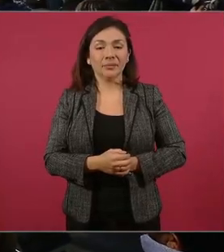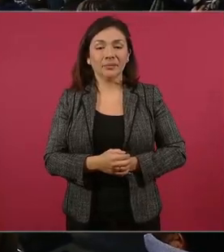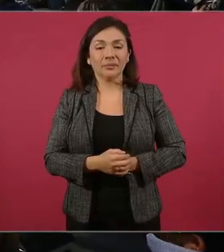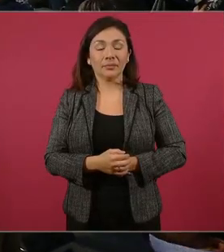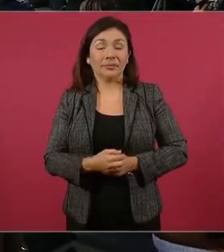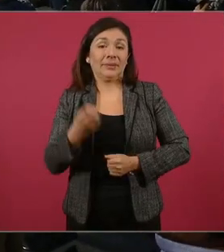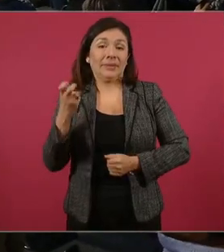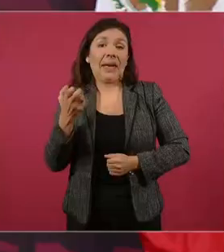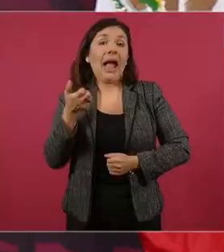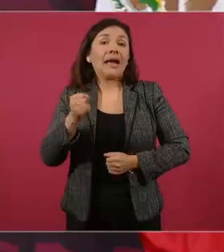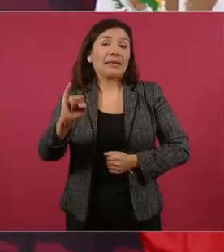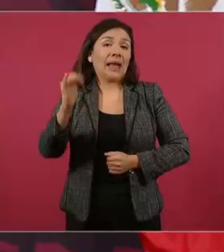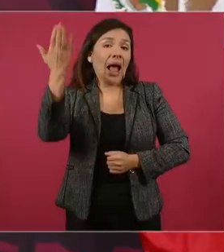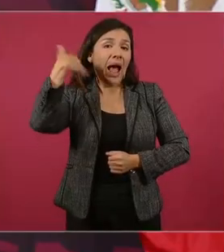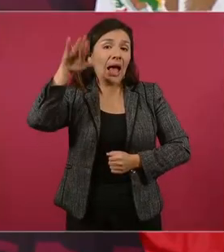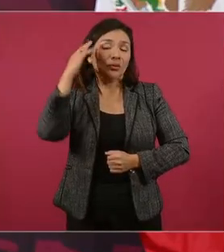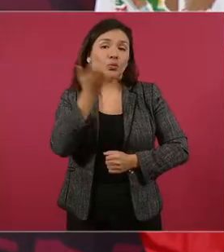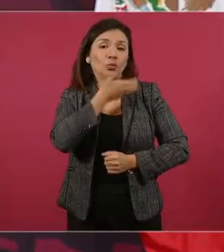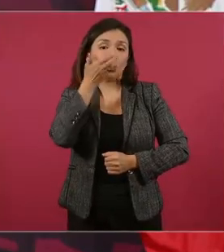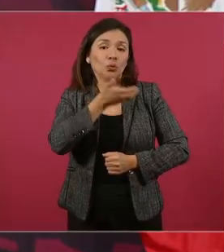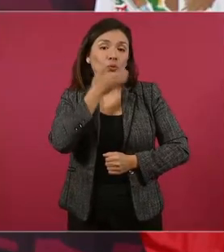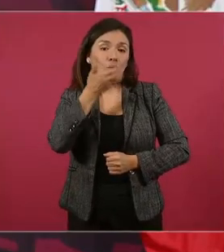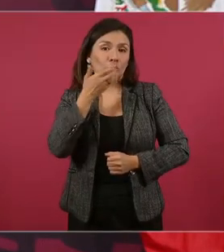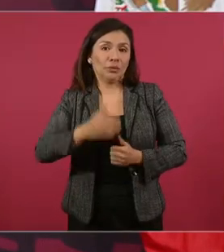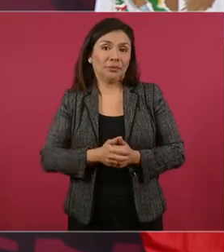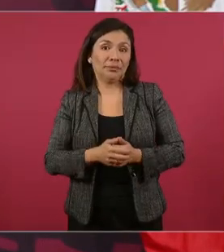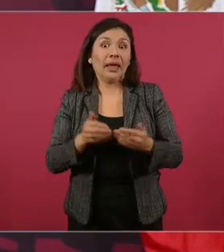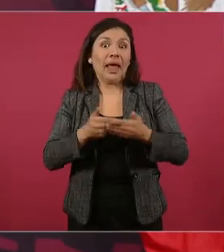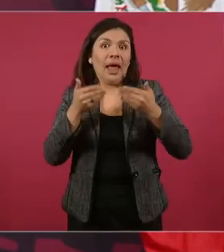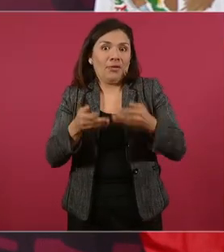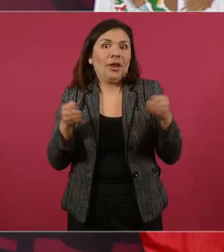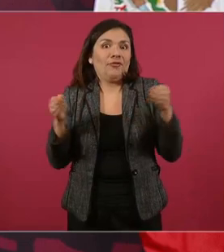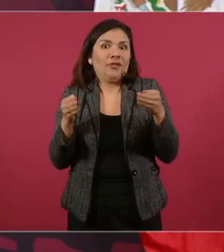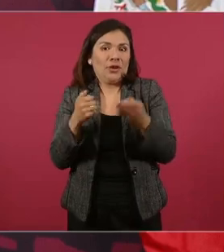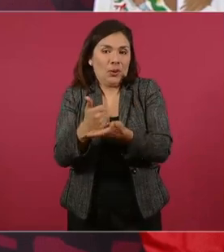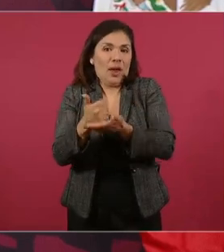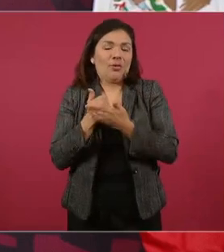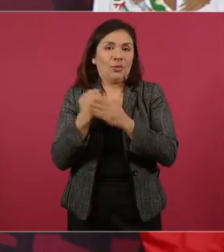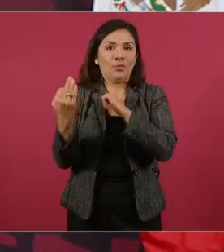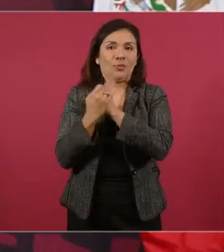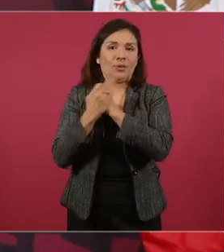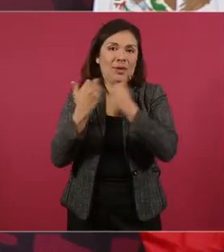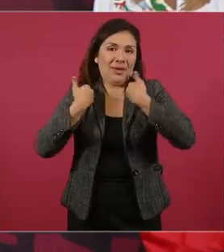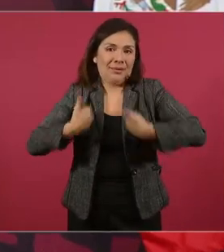Así era antes. Además, ahora que hay frío, ayuda.